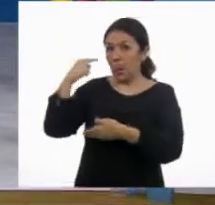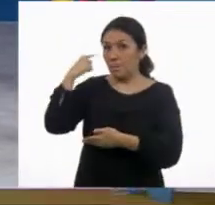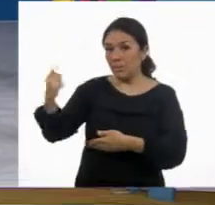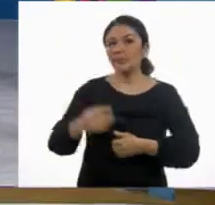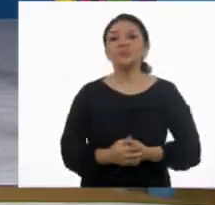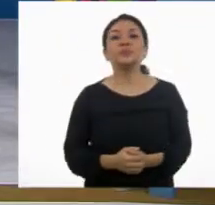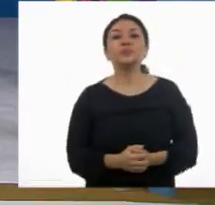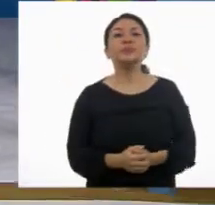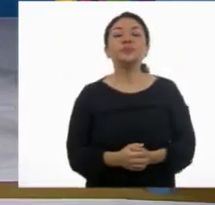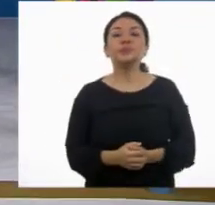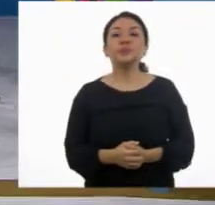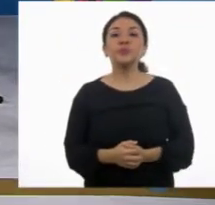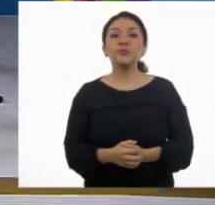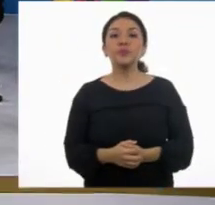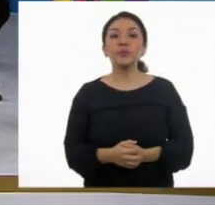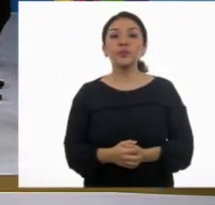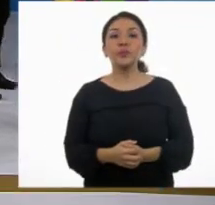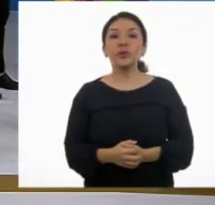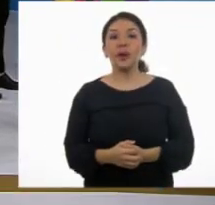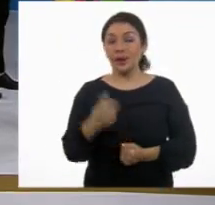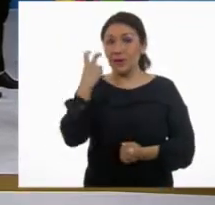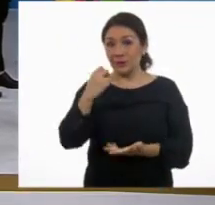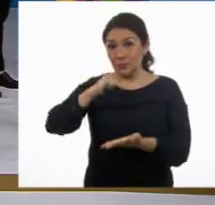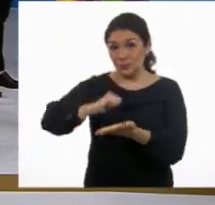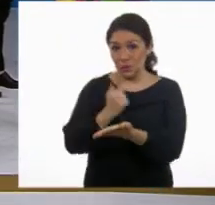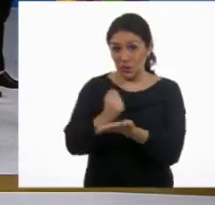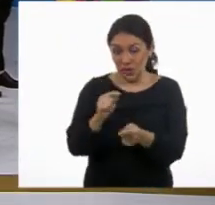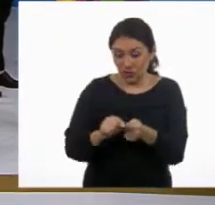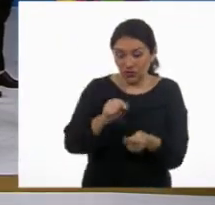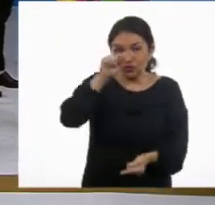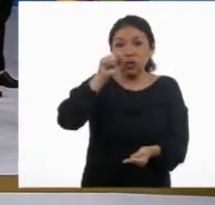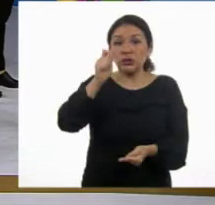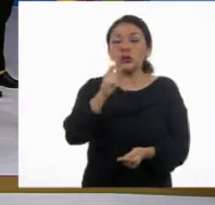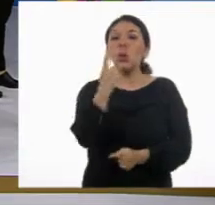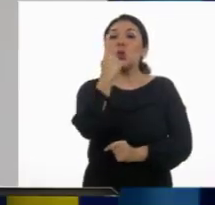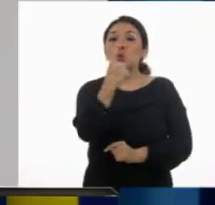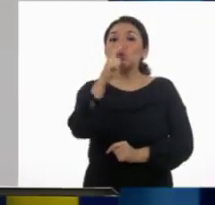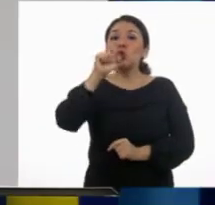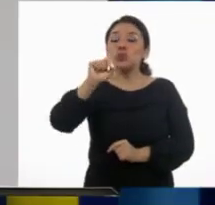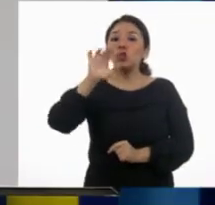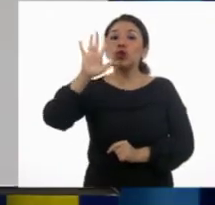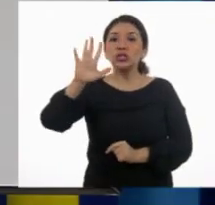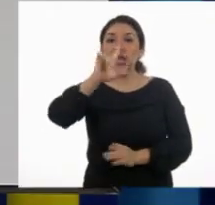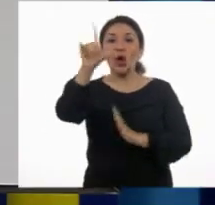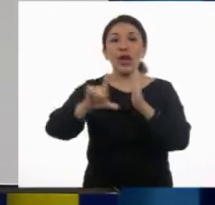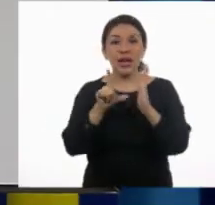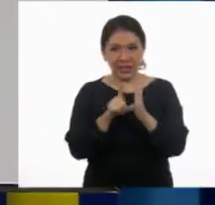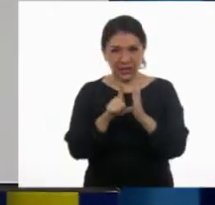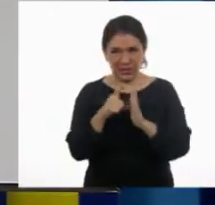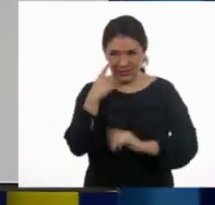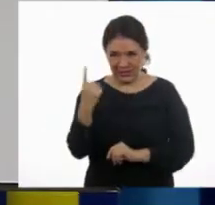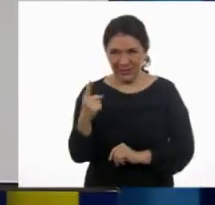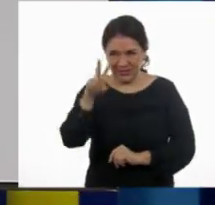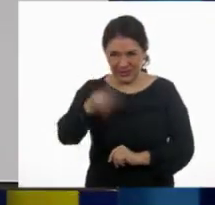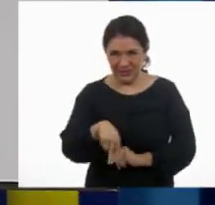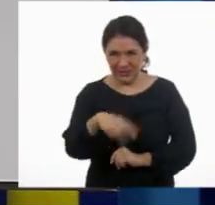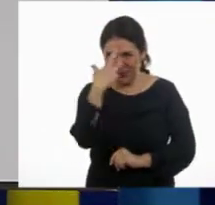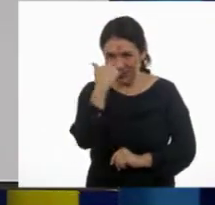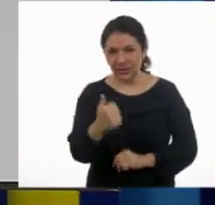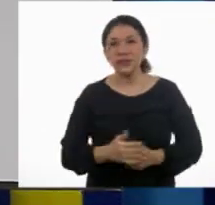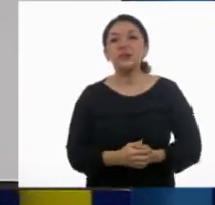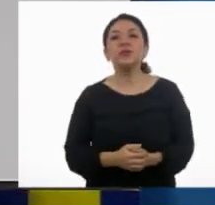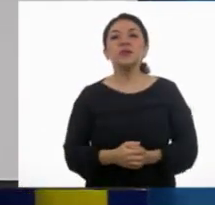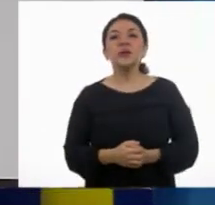la botella es de 1.5 5 litros, ¿verdad?